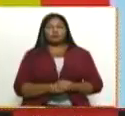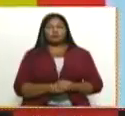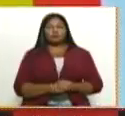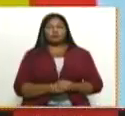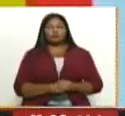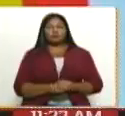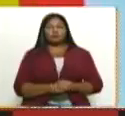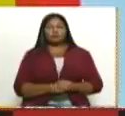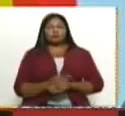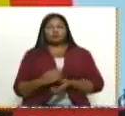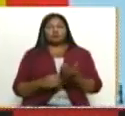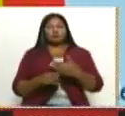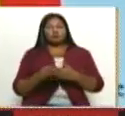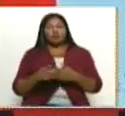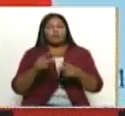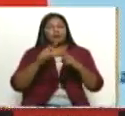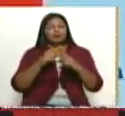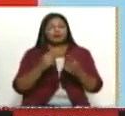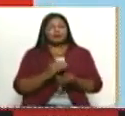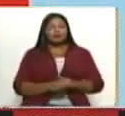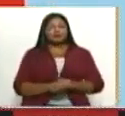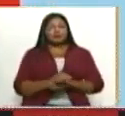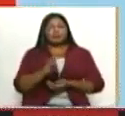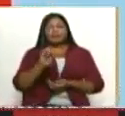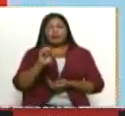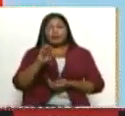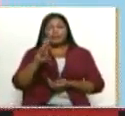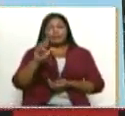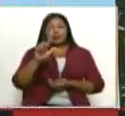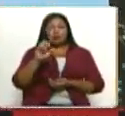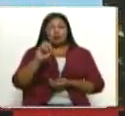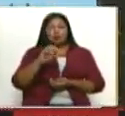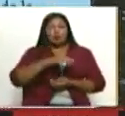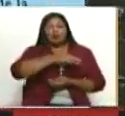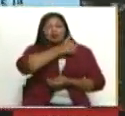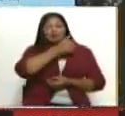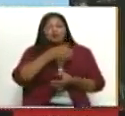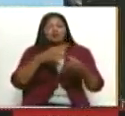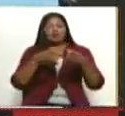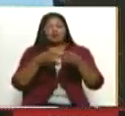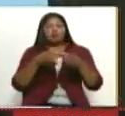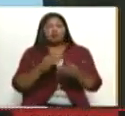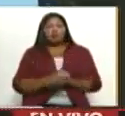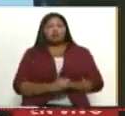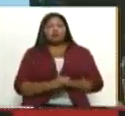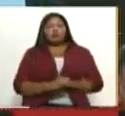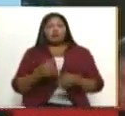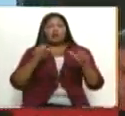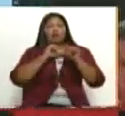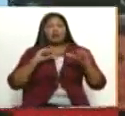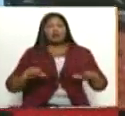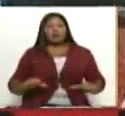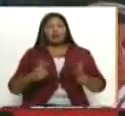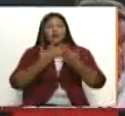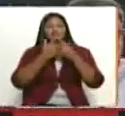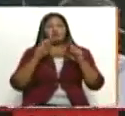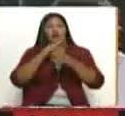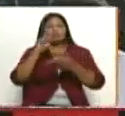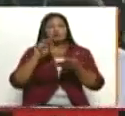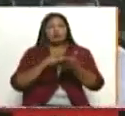A continuación, palabras de Pablo Beltrán, jefe de la delegación del Ejército de Liberación